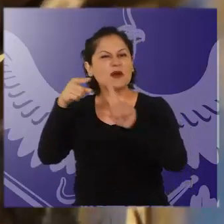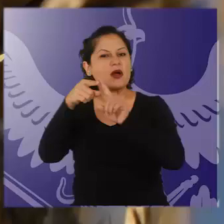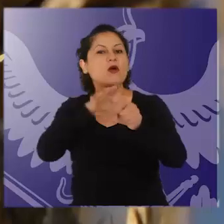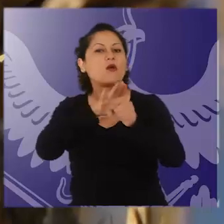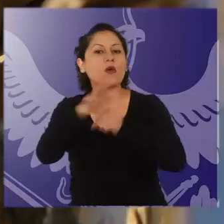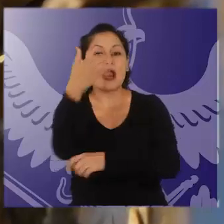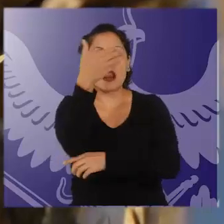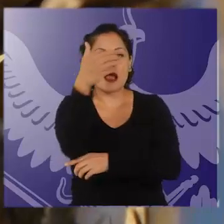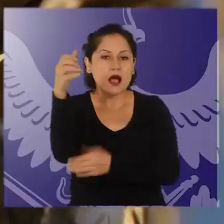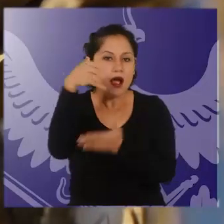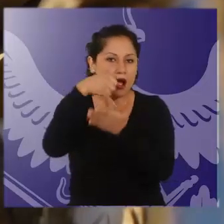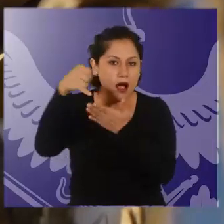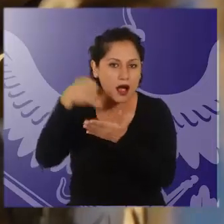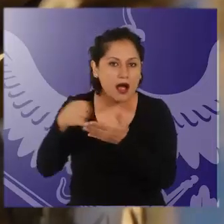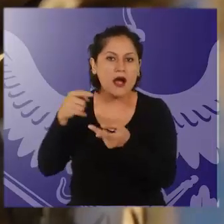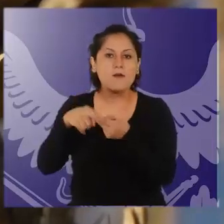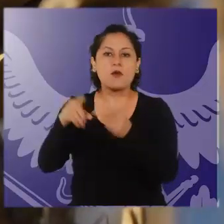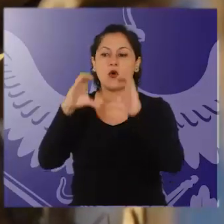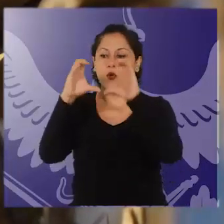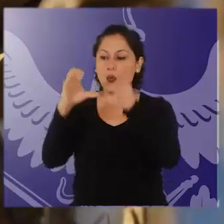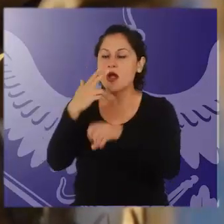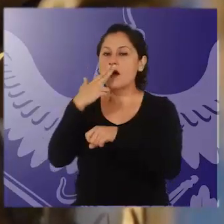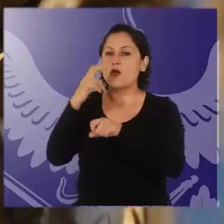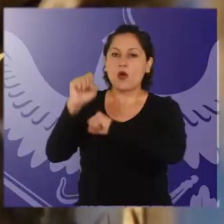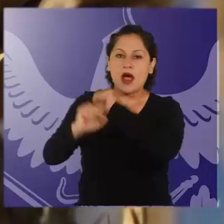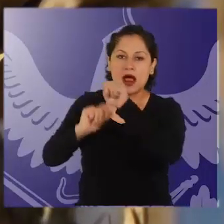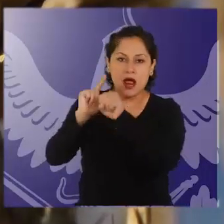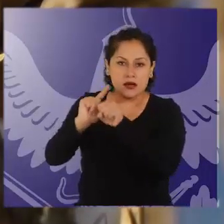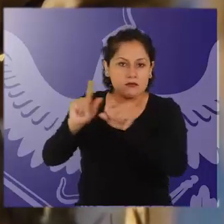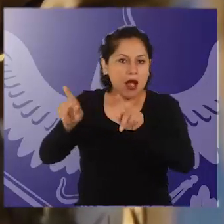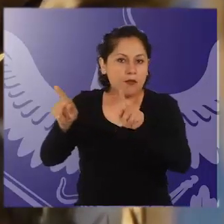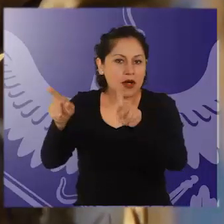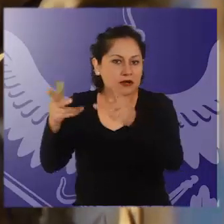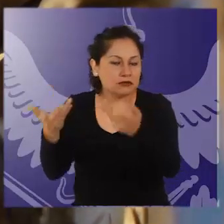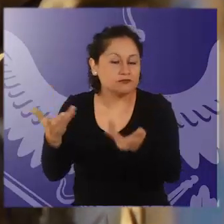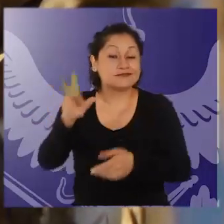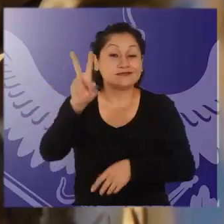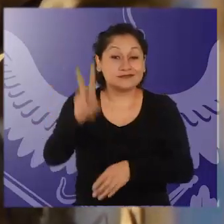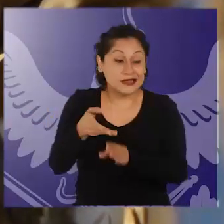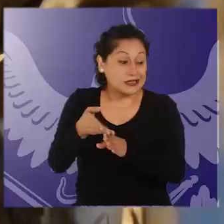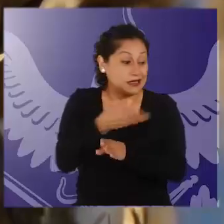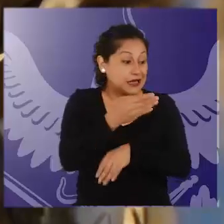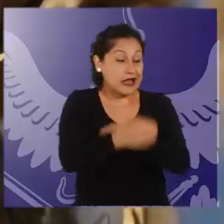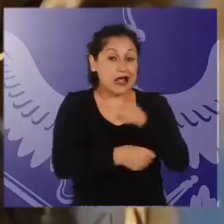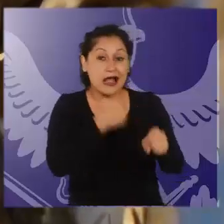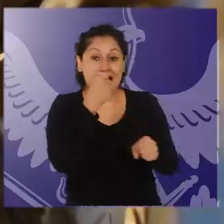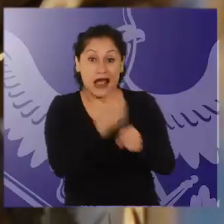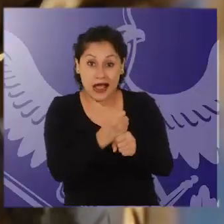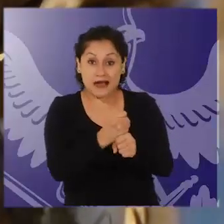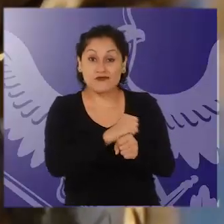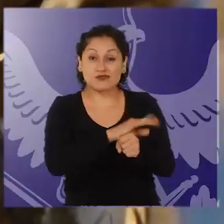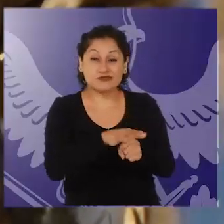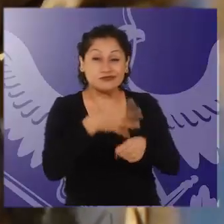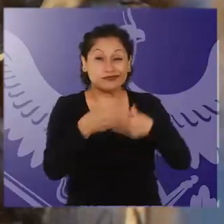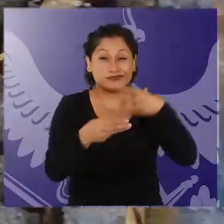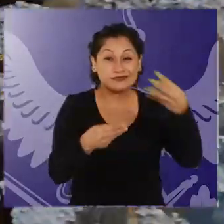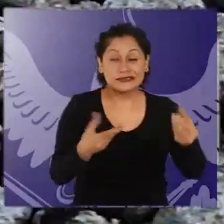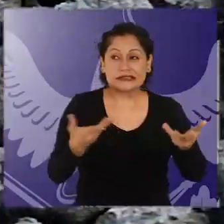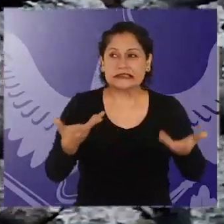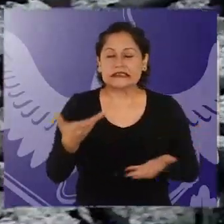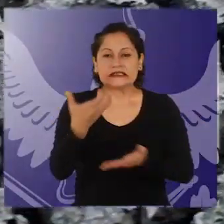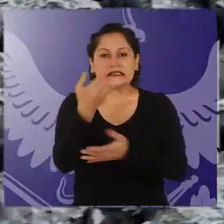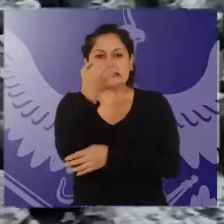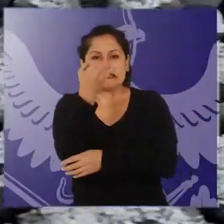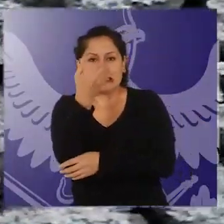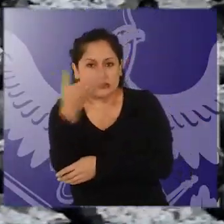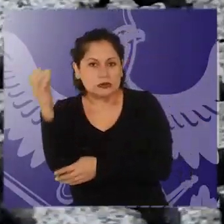fuente de ingresos es el campo, la ganadería y desgraciadamente en la época, en el año pasado, pues las cosechas no